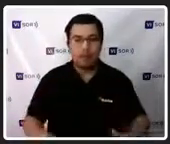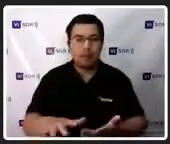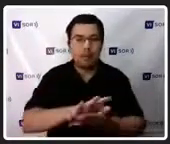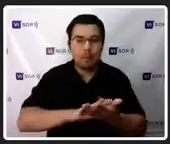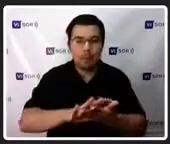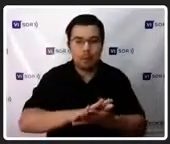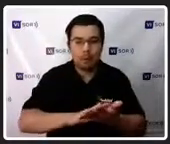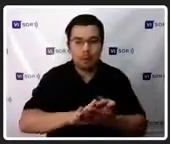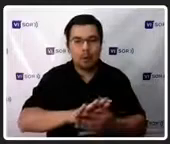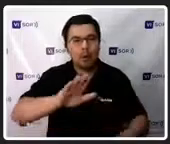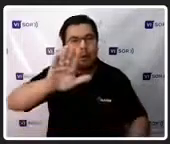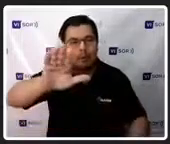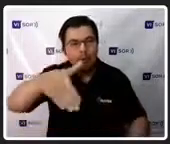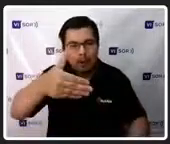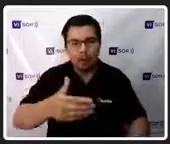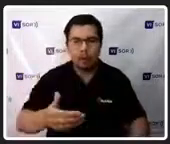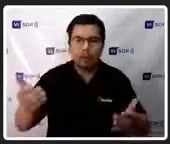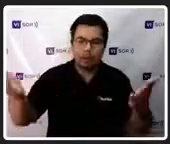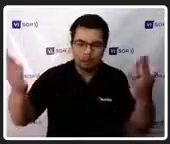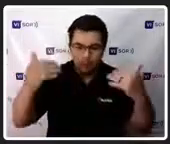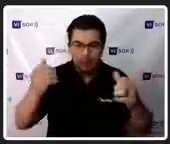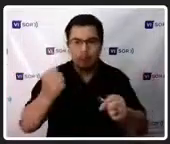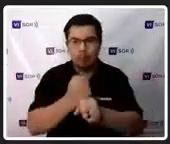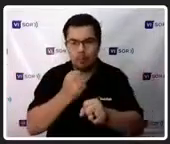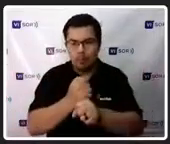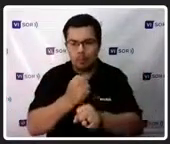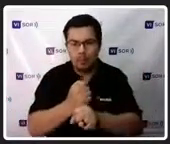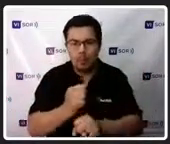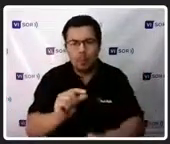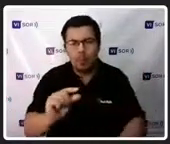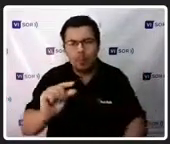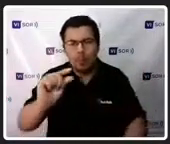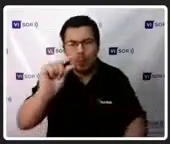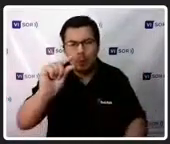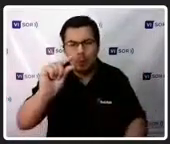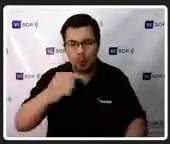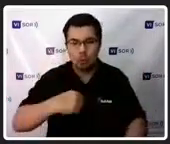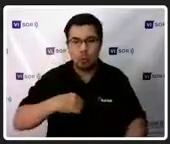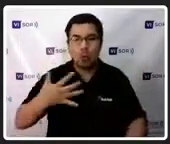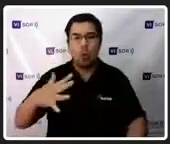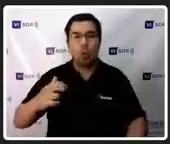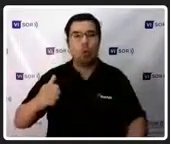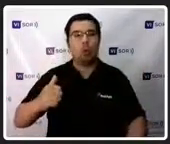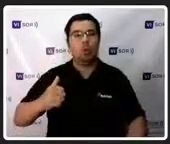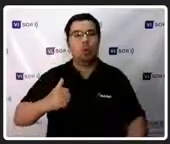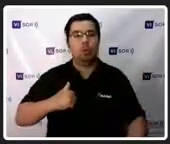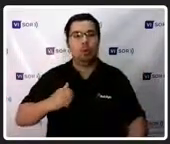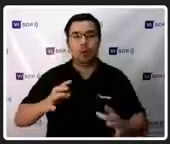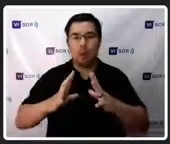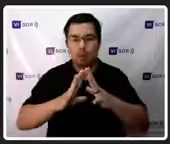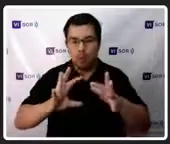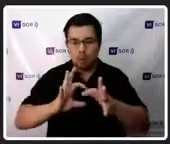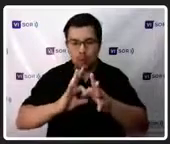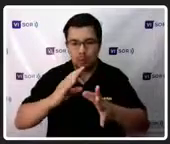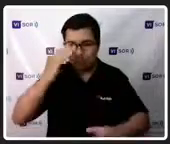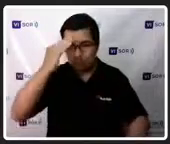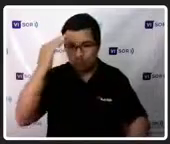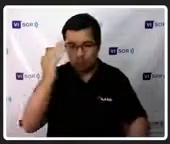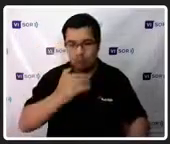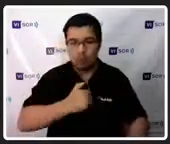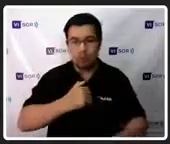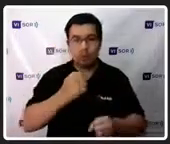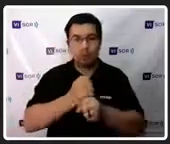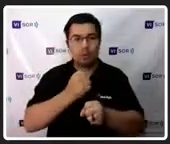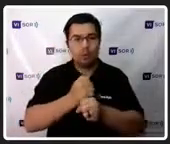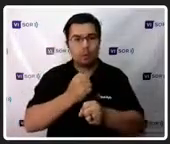súper chiquitita y específica, que la cumplí, listo, muchas gracias. Y yo dije, en este hotel, yo trabajo en el hotel de Itempli, que está en Reñaca, y dije, oye, este hotel es